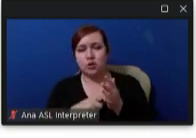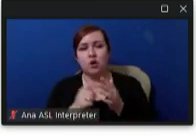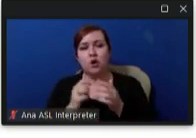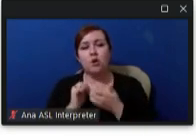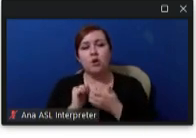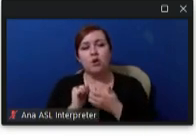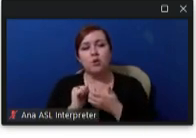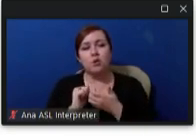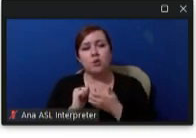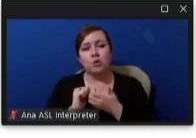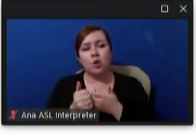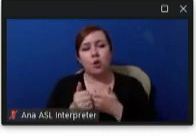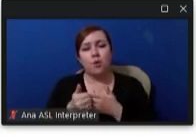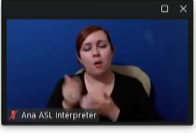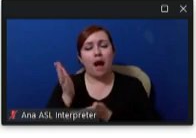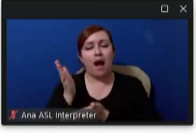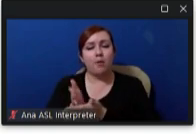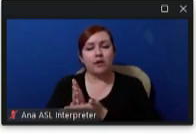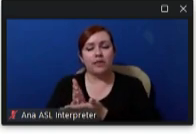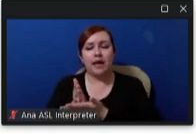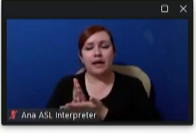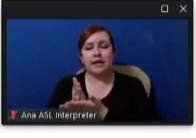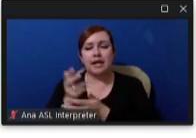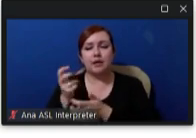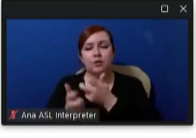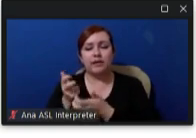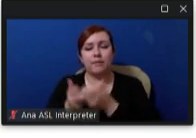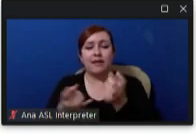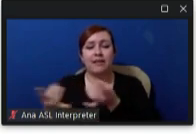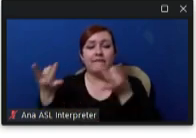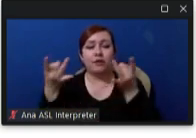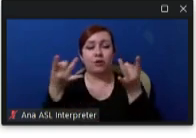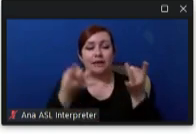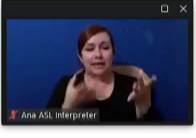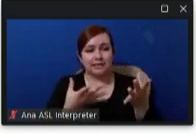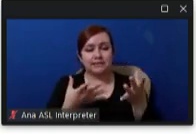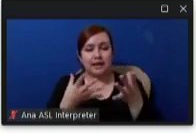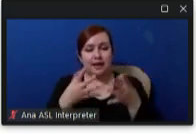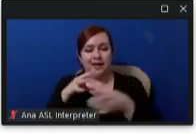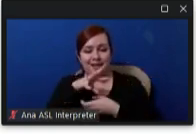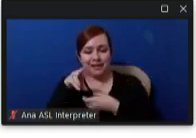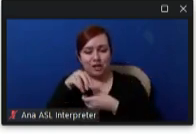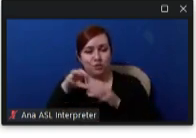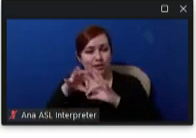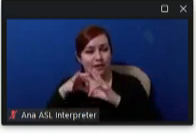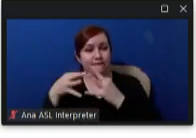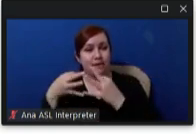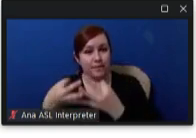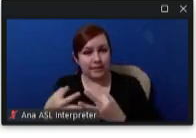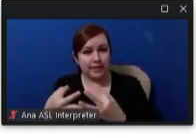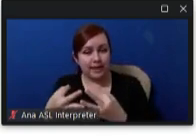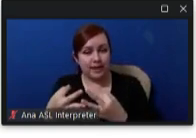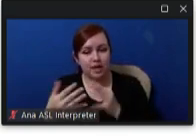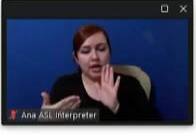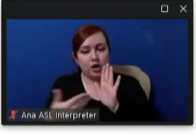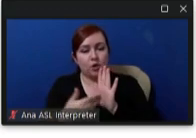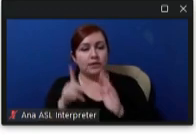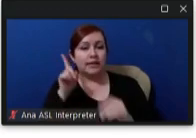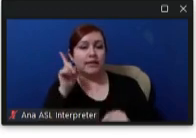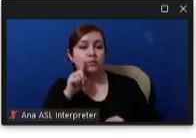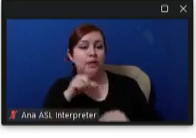problema de la violencia intrafamiliar a las personas, a las mujeres con